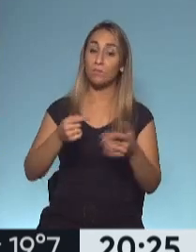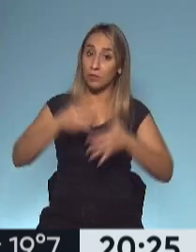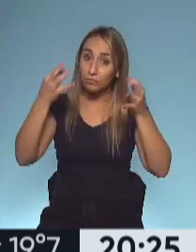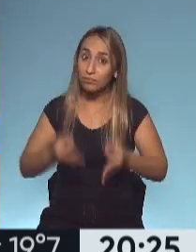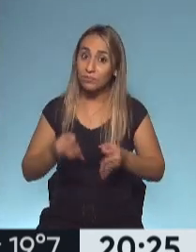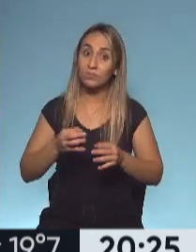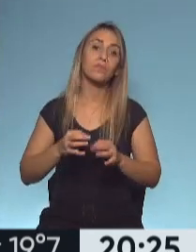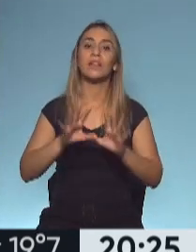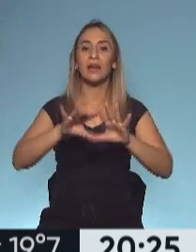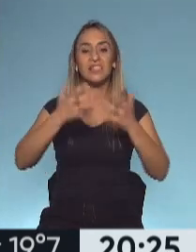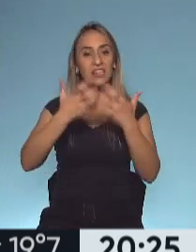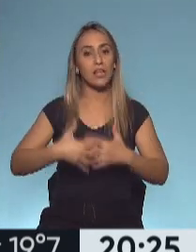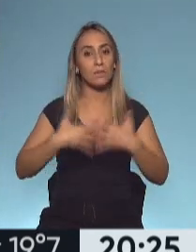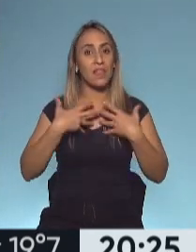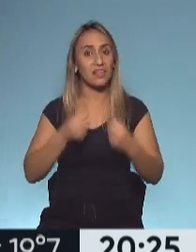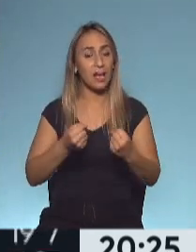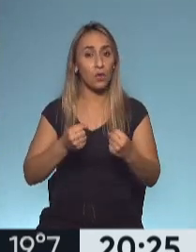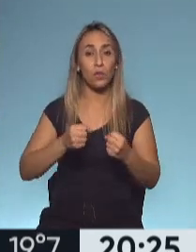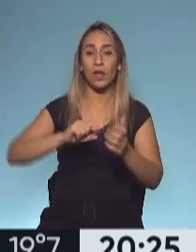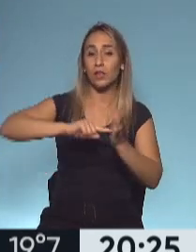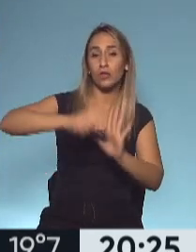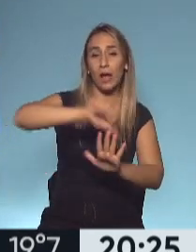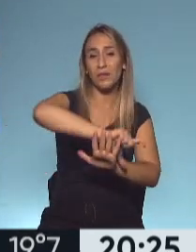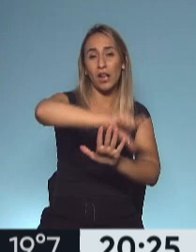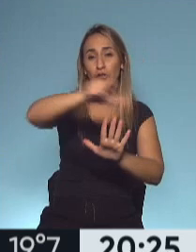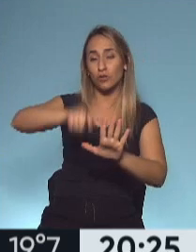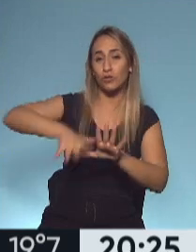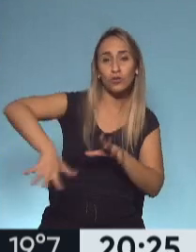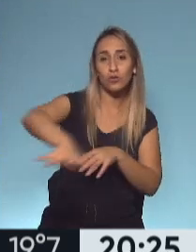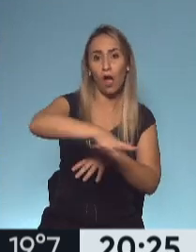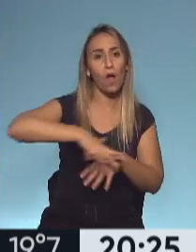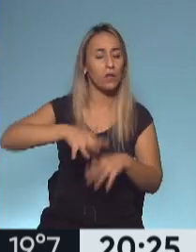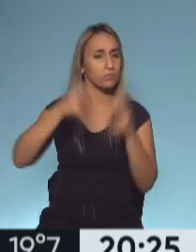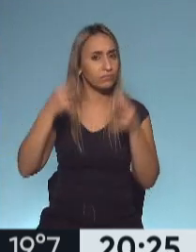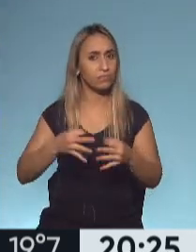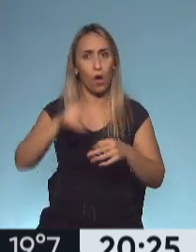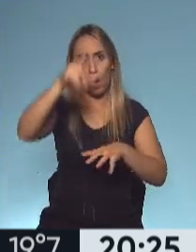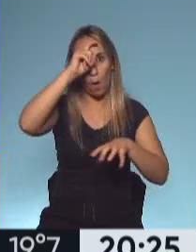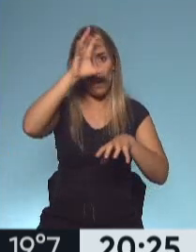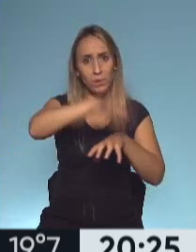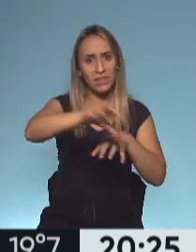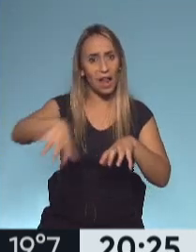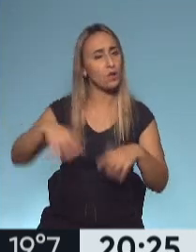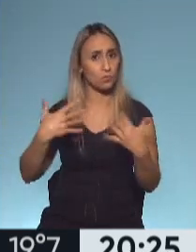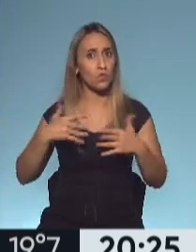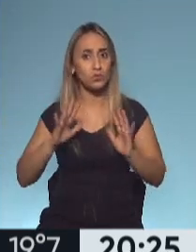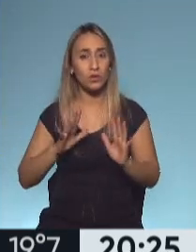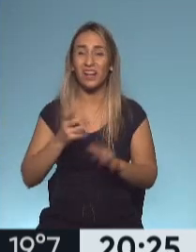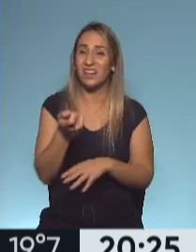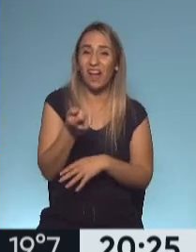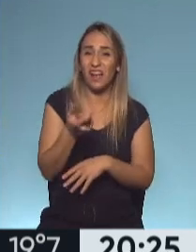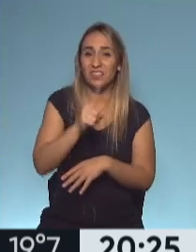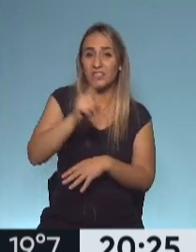saturación del sistema de salud en toda el área metropolitana, con muchos de nuestros hospitales con un